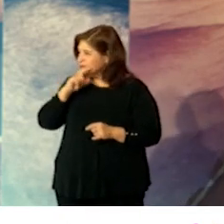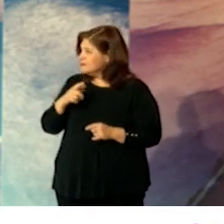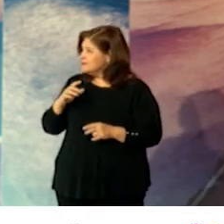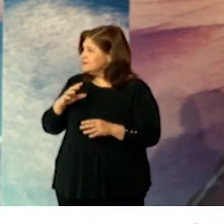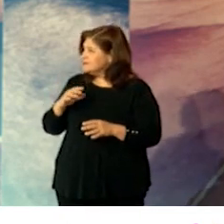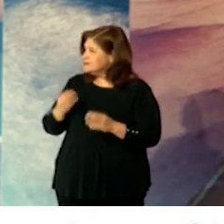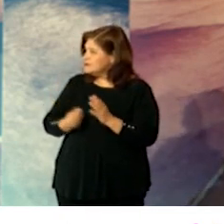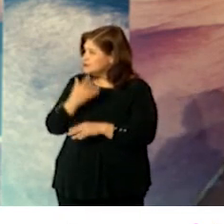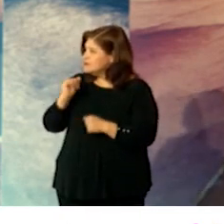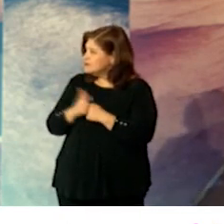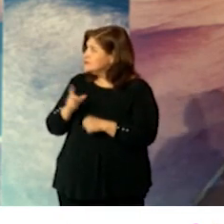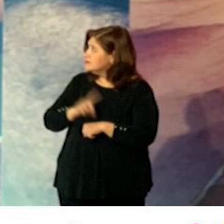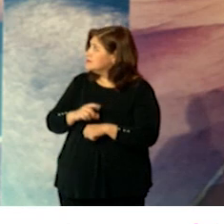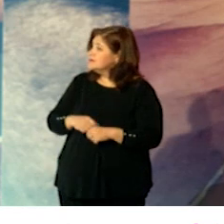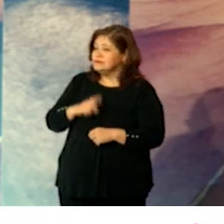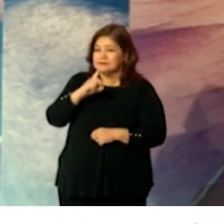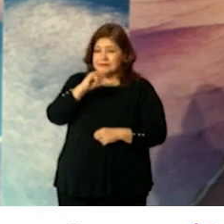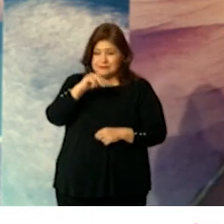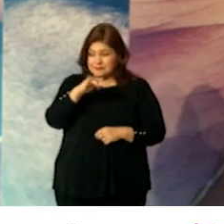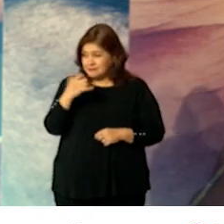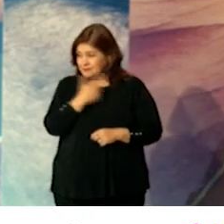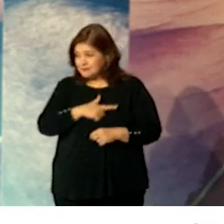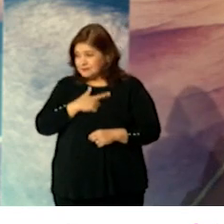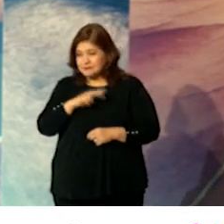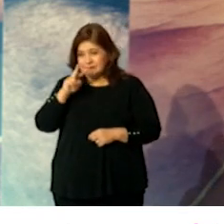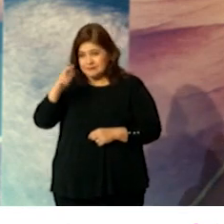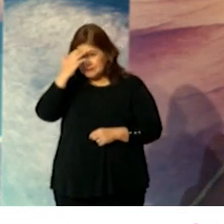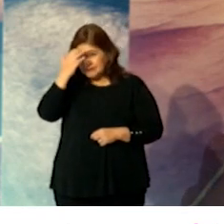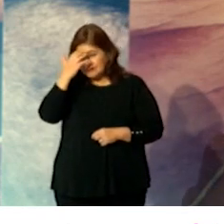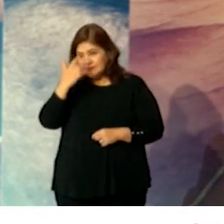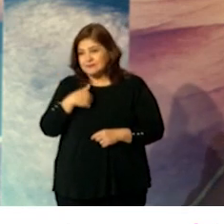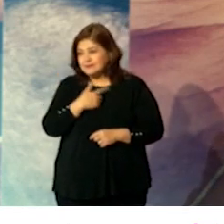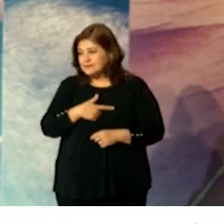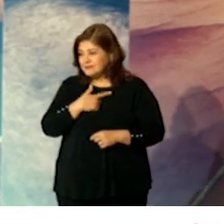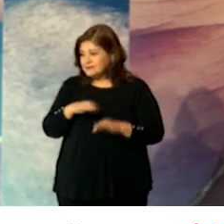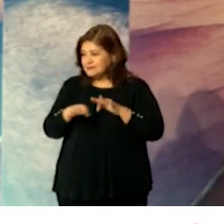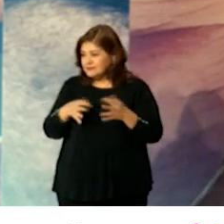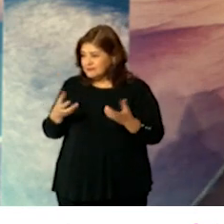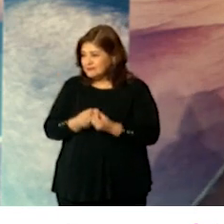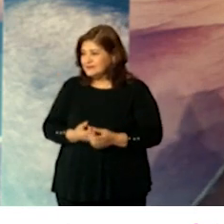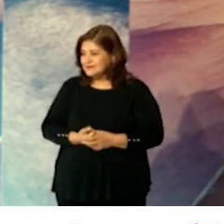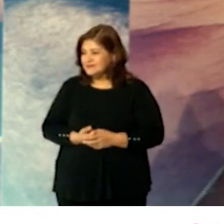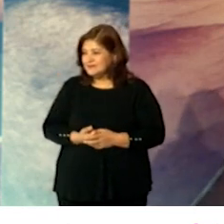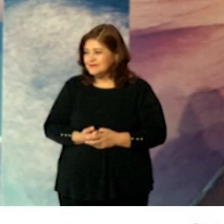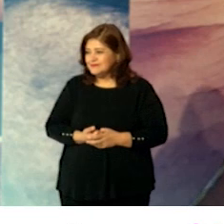¿no? Diane, é um prazer de conhecer você. Eu amo seu trabalho, seu ativismo.